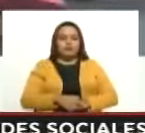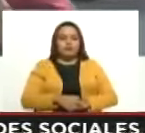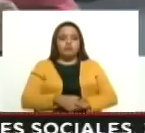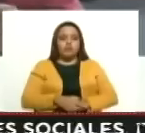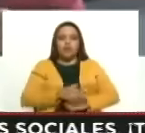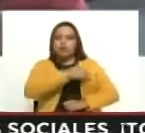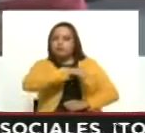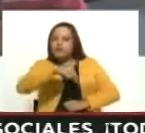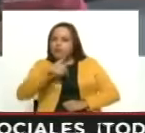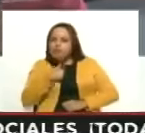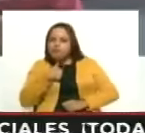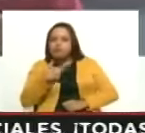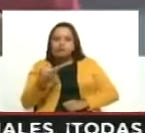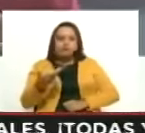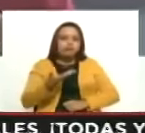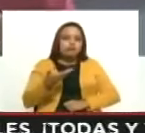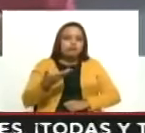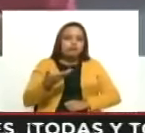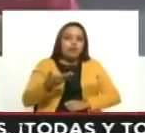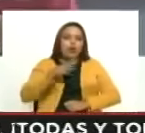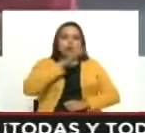Nosotros tenemos